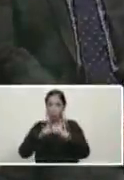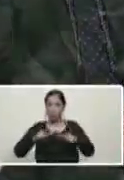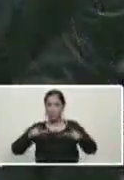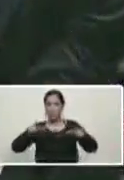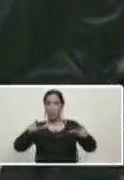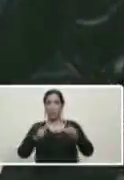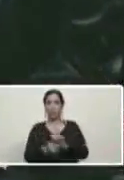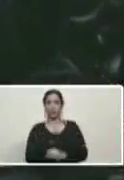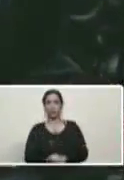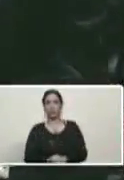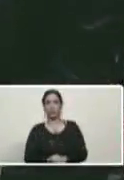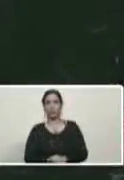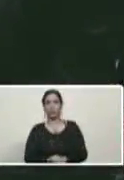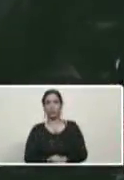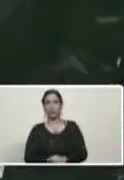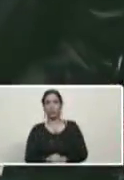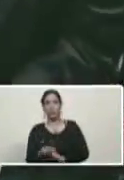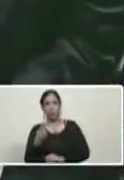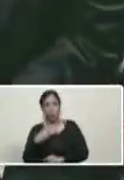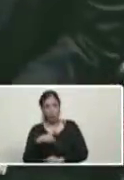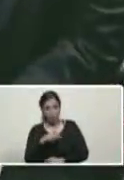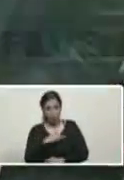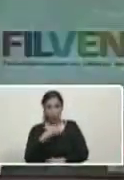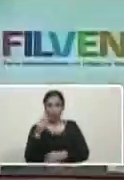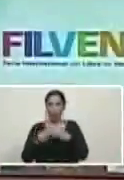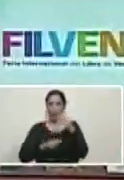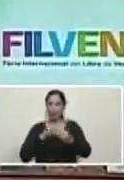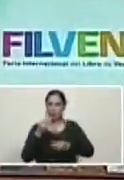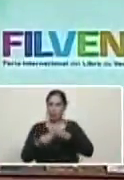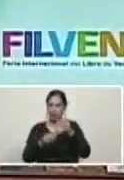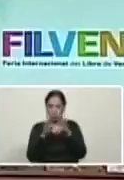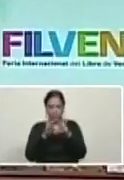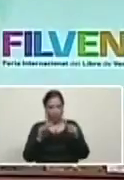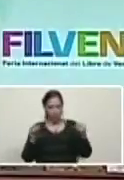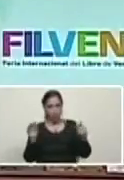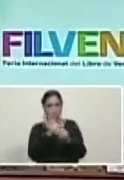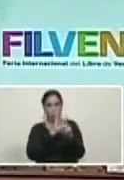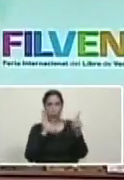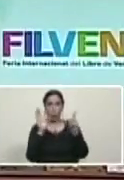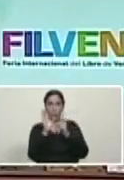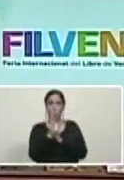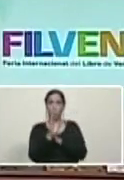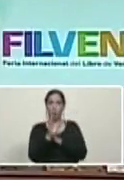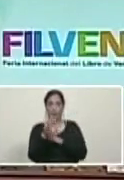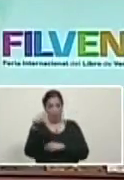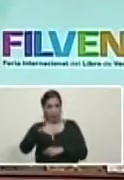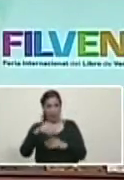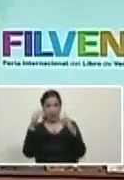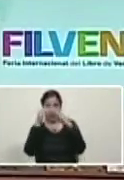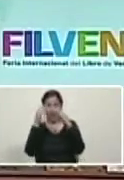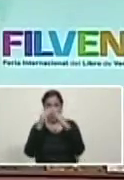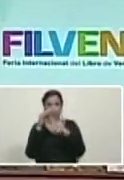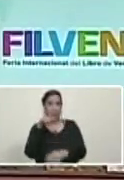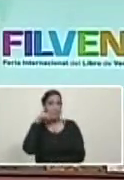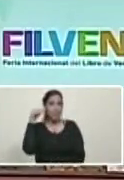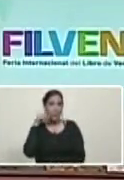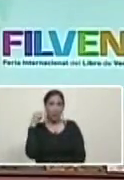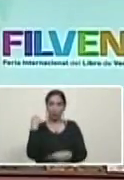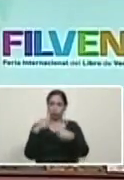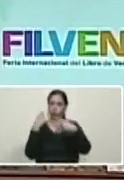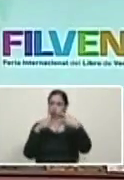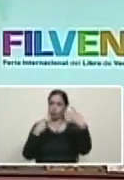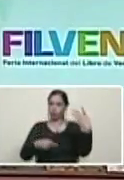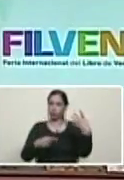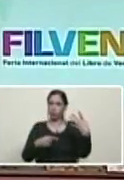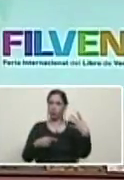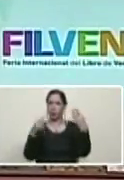estamos prácticamente en un pedacito del territorio cultural turco, porque aquí en la Casa Amarilla hemos instalado los distintos stands de los países